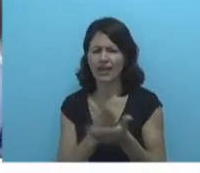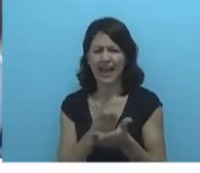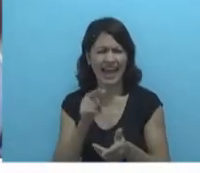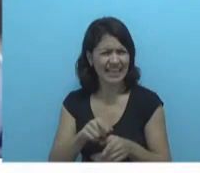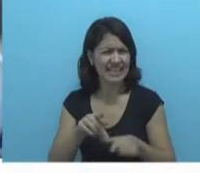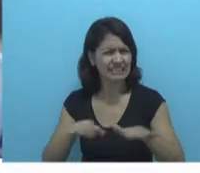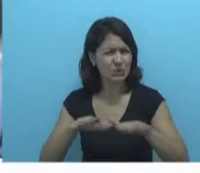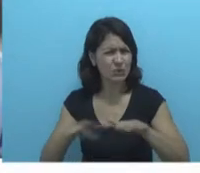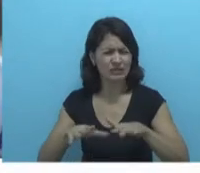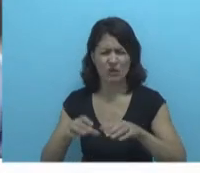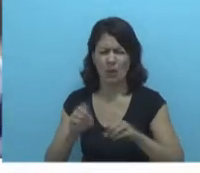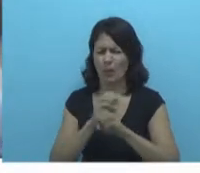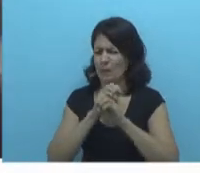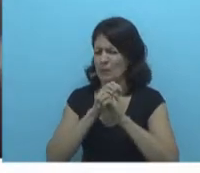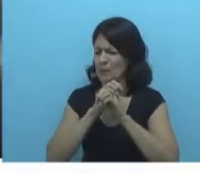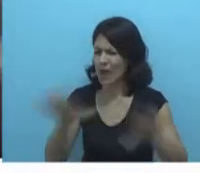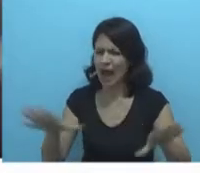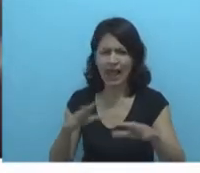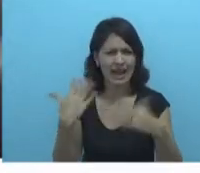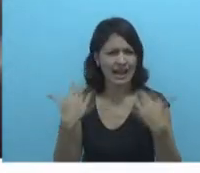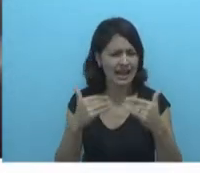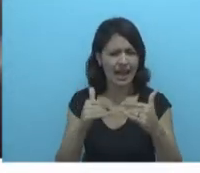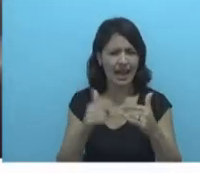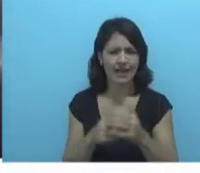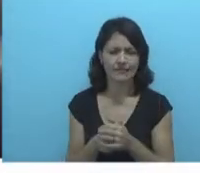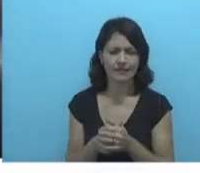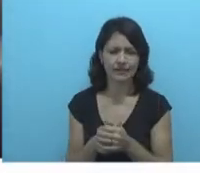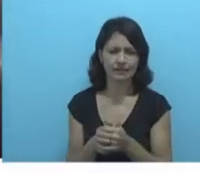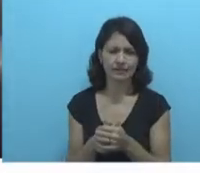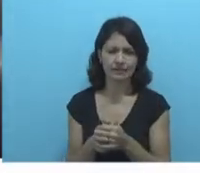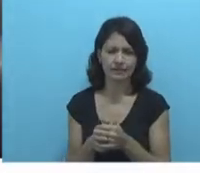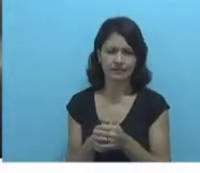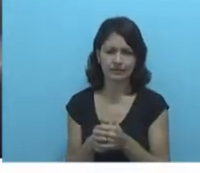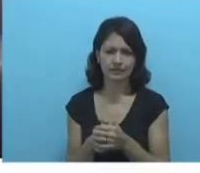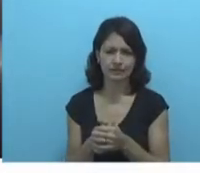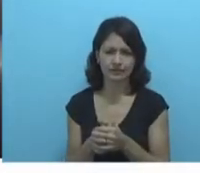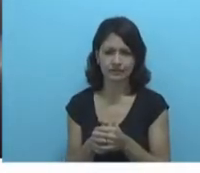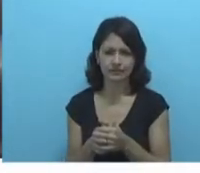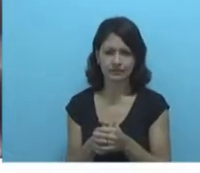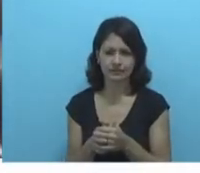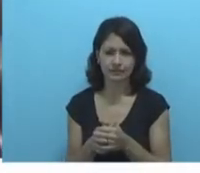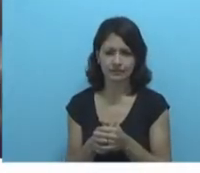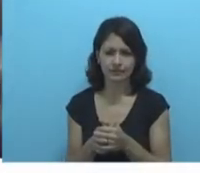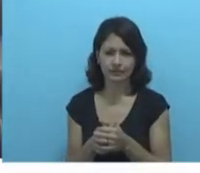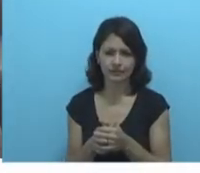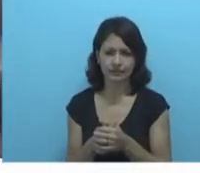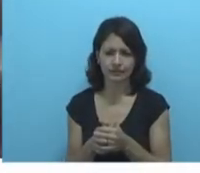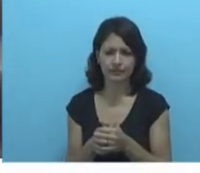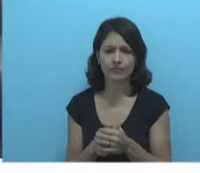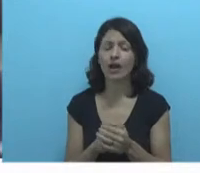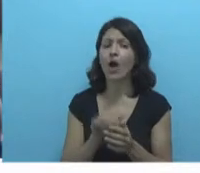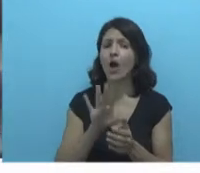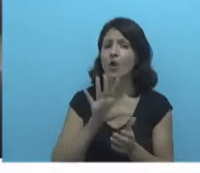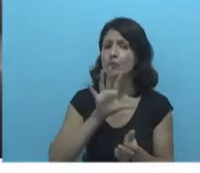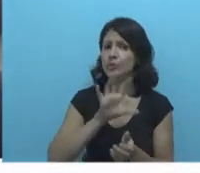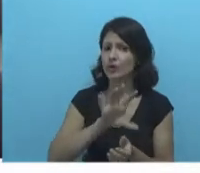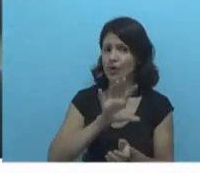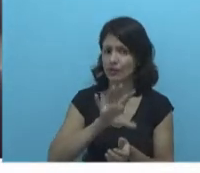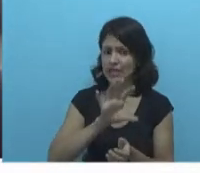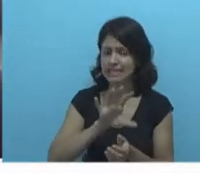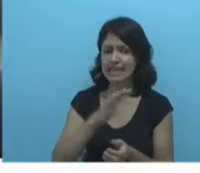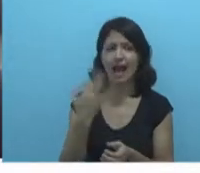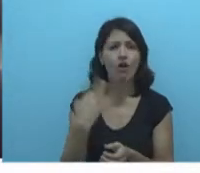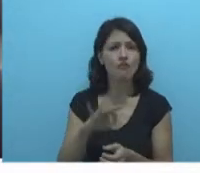que comenzó la pandemia por el coronavirus. Creemos que la provincia no solamente puede, sino que debe garantizar